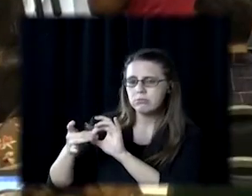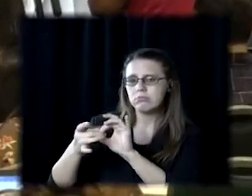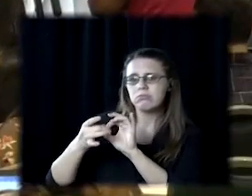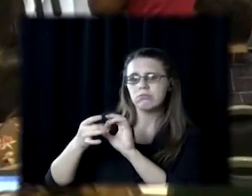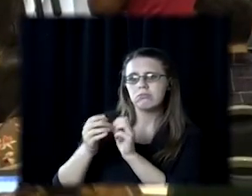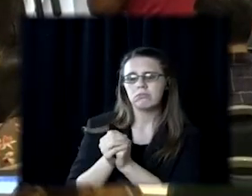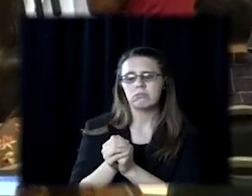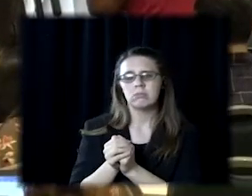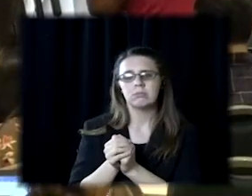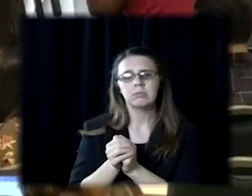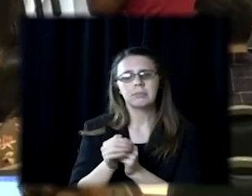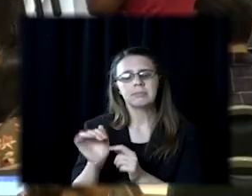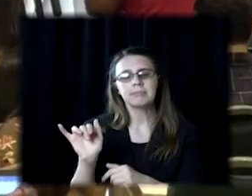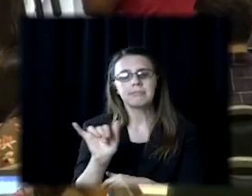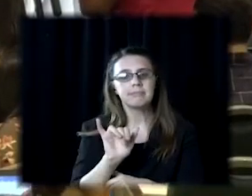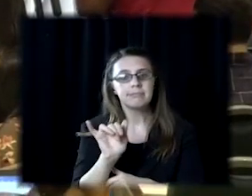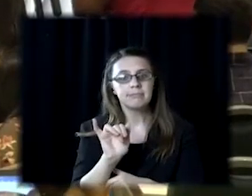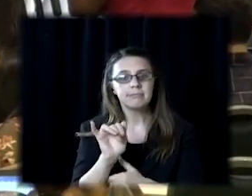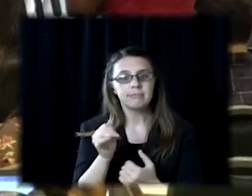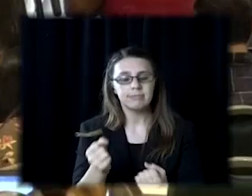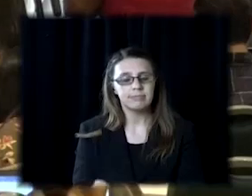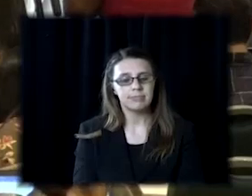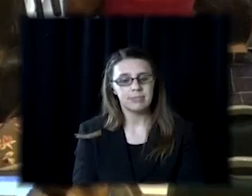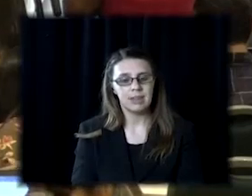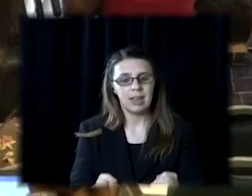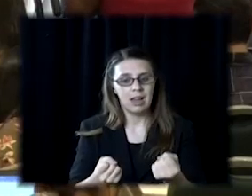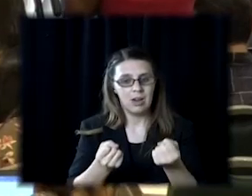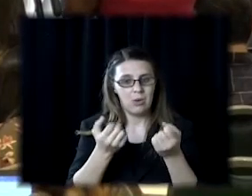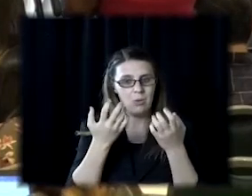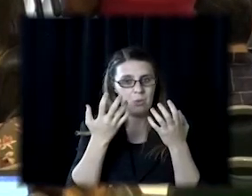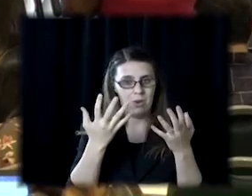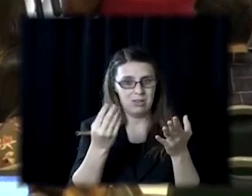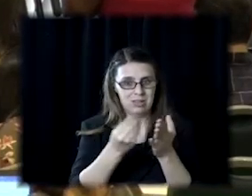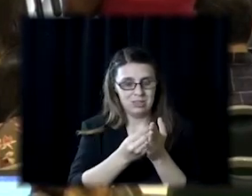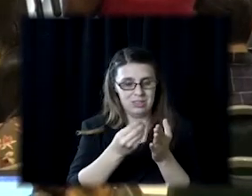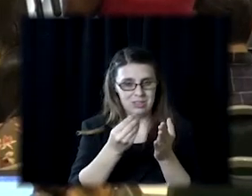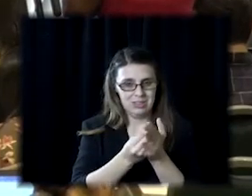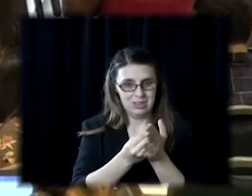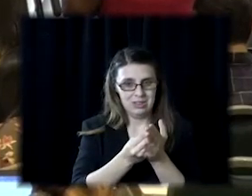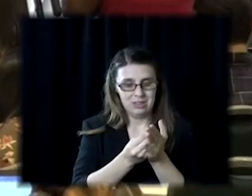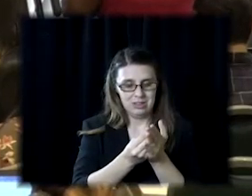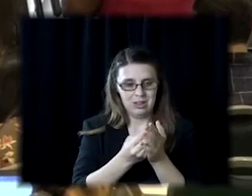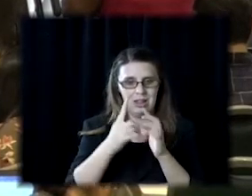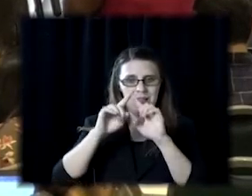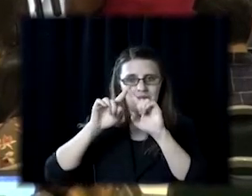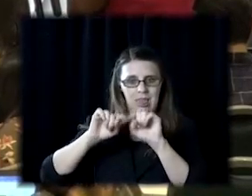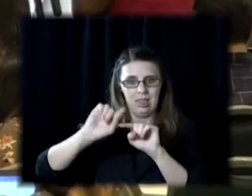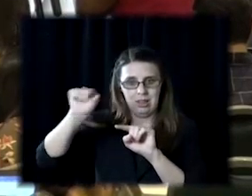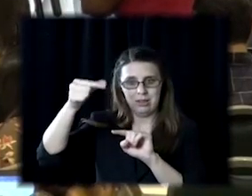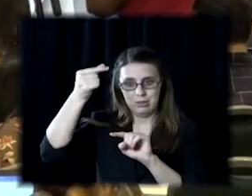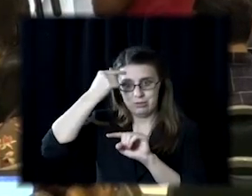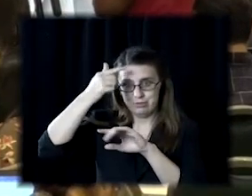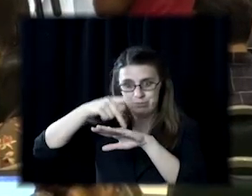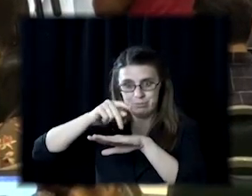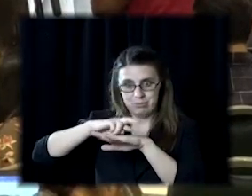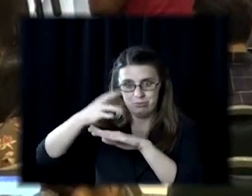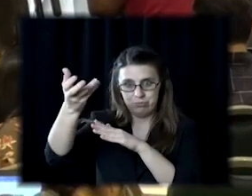en consideración cuánto de los presupuestos municipales depende del gobierno central.